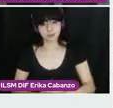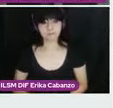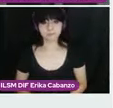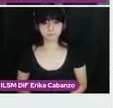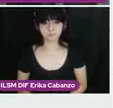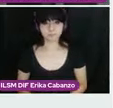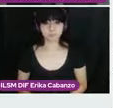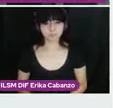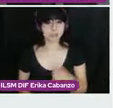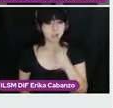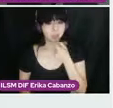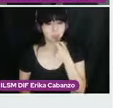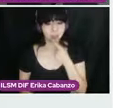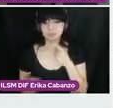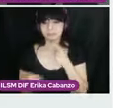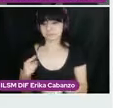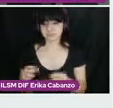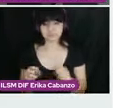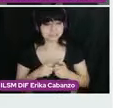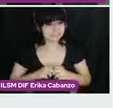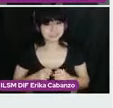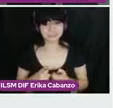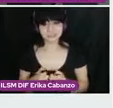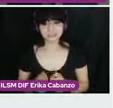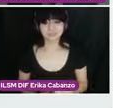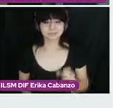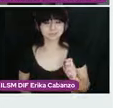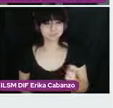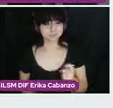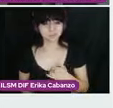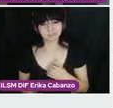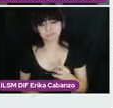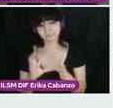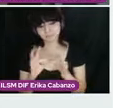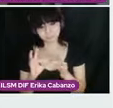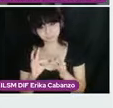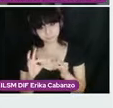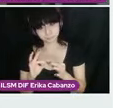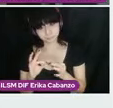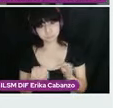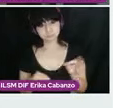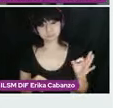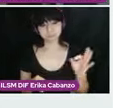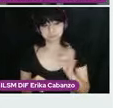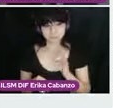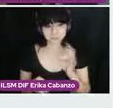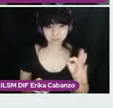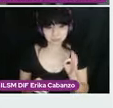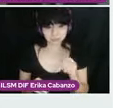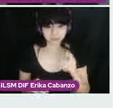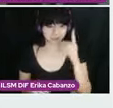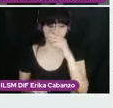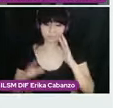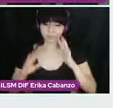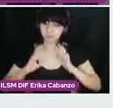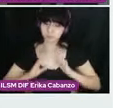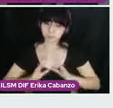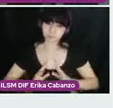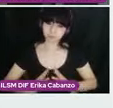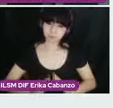Ansiolíticos, pues es lo que les decía, si se utilizan tratando de calmar esa respuesta de apaciguar esa